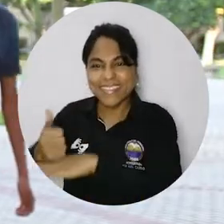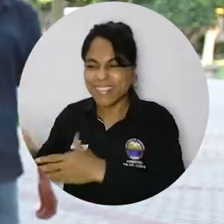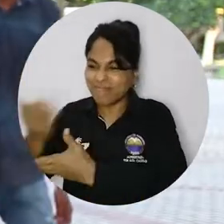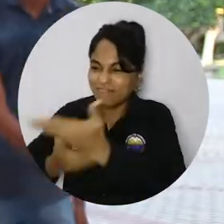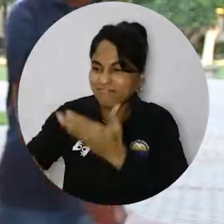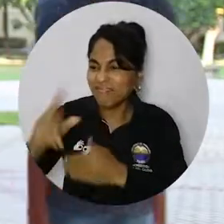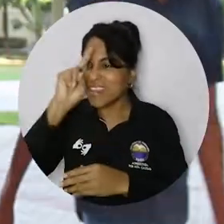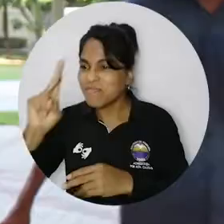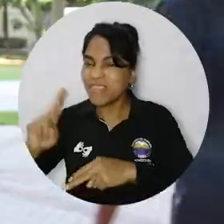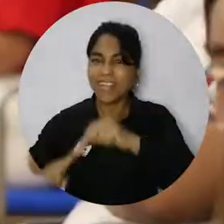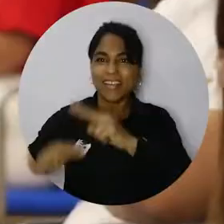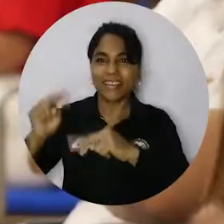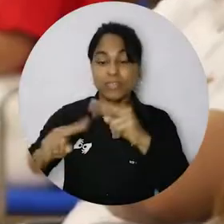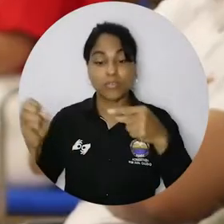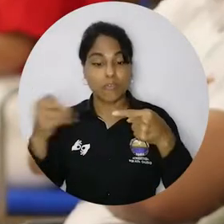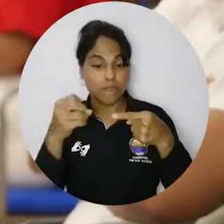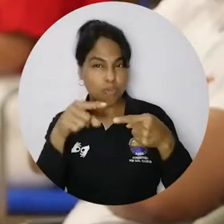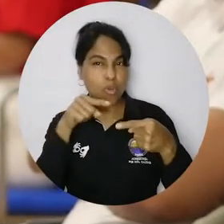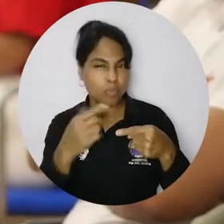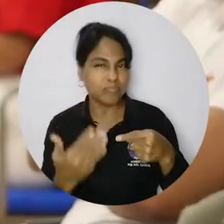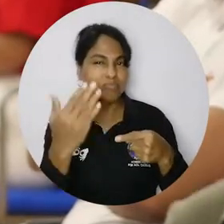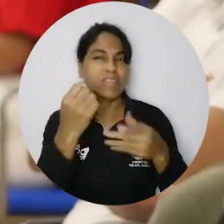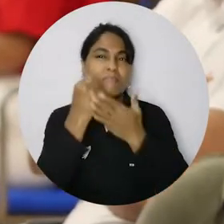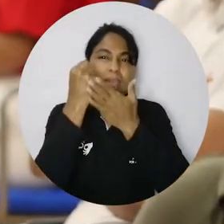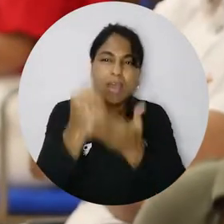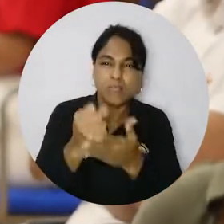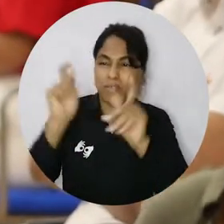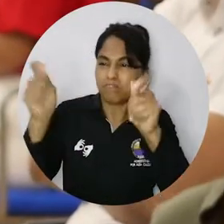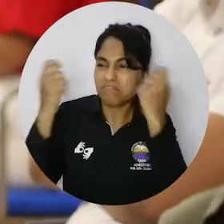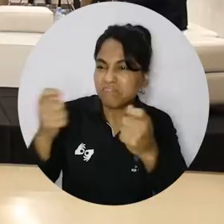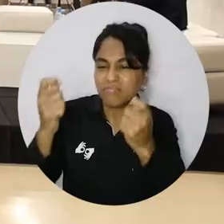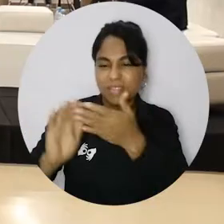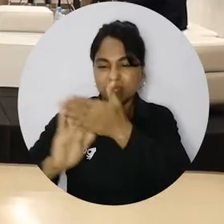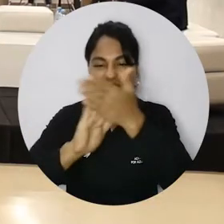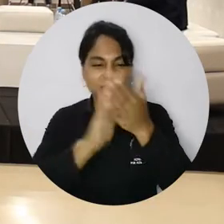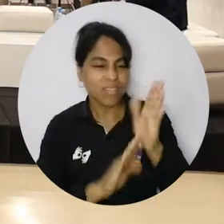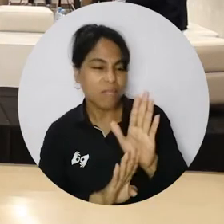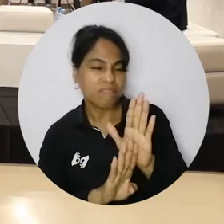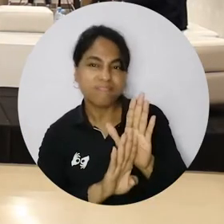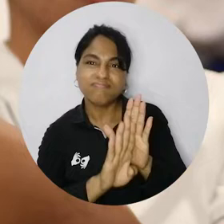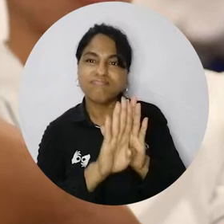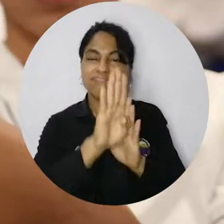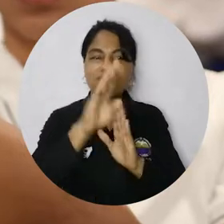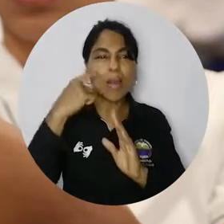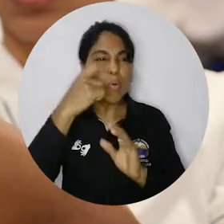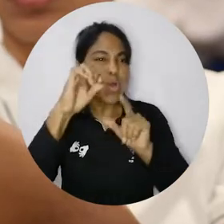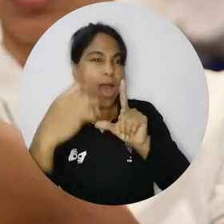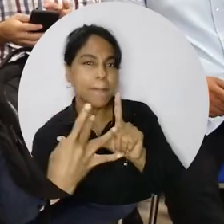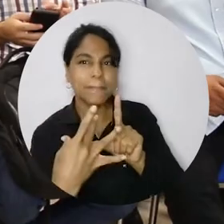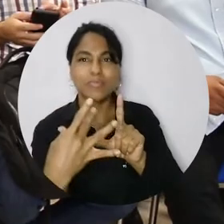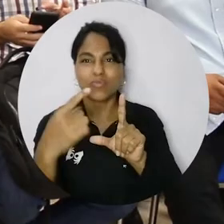dentro del respeto y la construcción y estos foros lo que hacen es promocionar para buscarle soluciones y avances en esa búsqueda de la